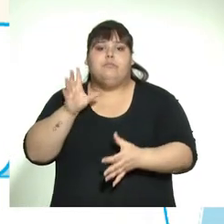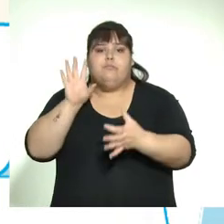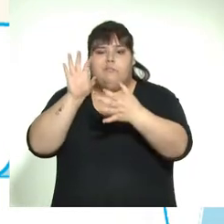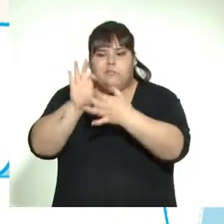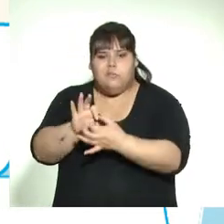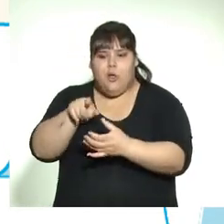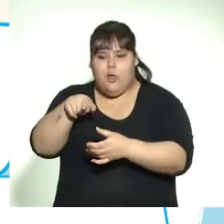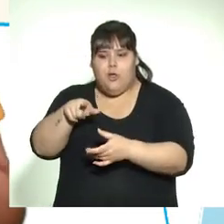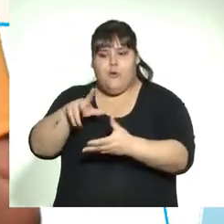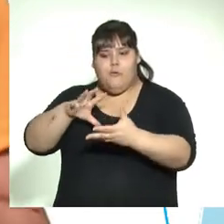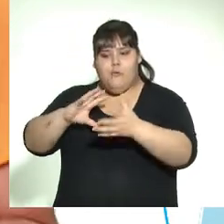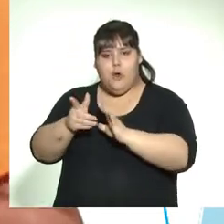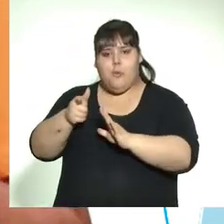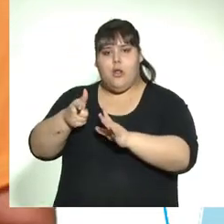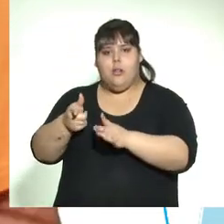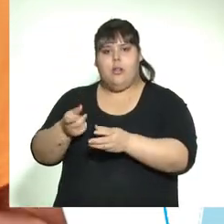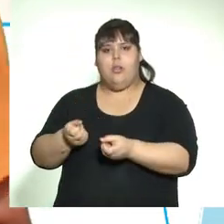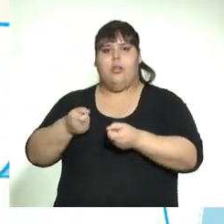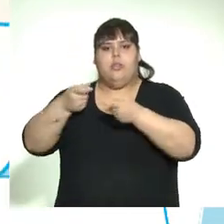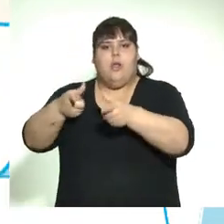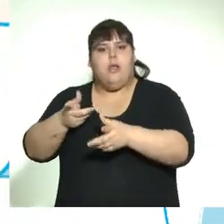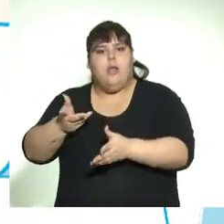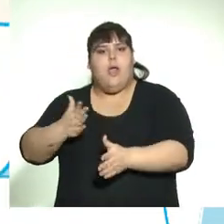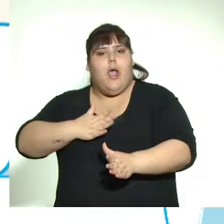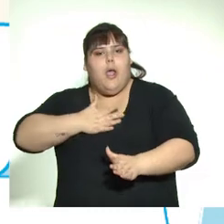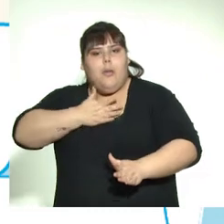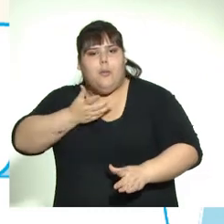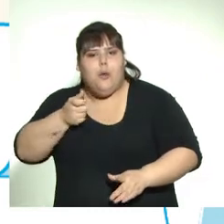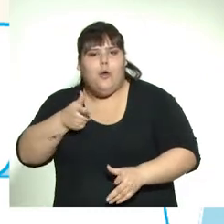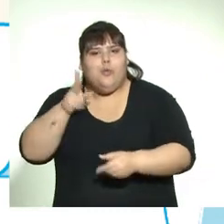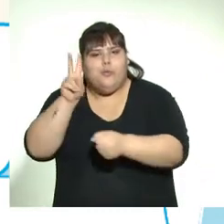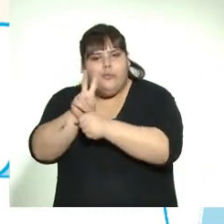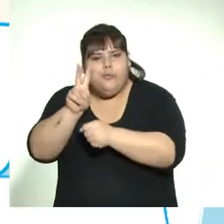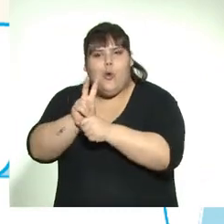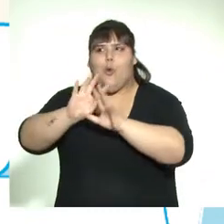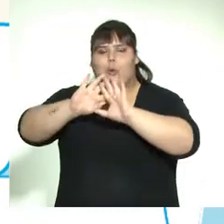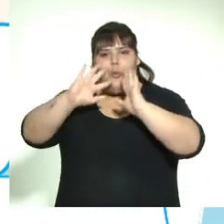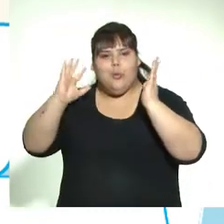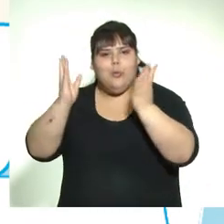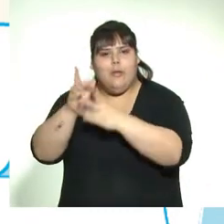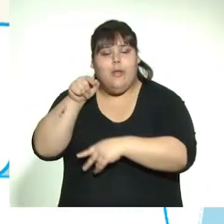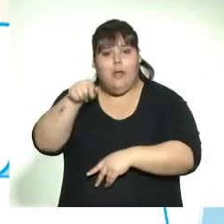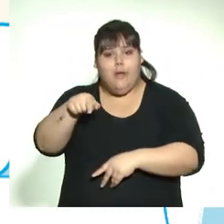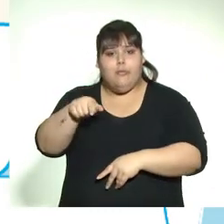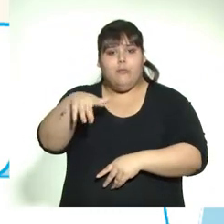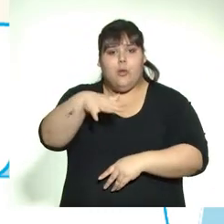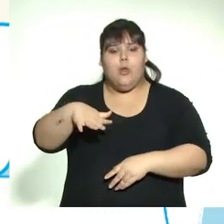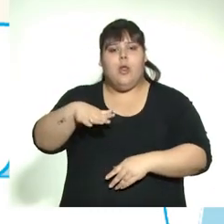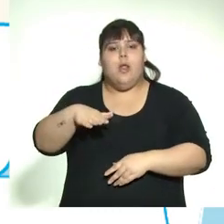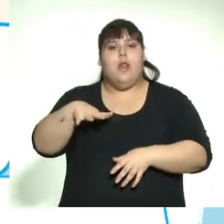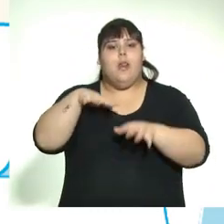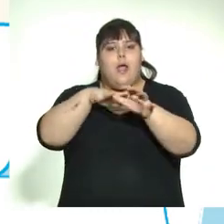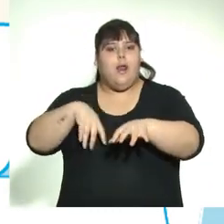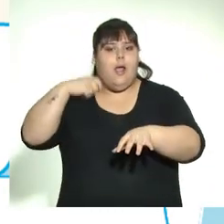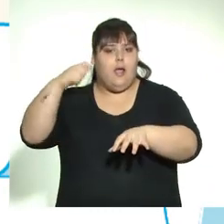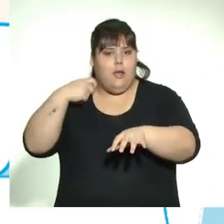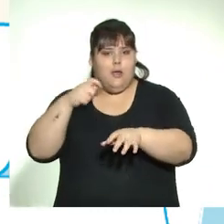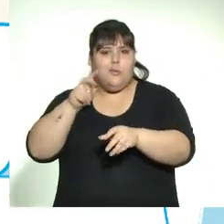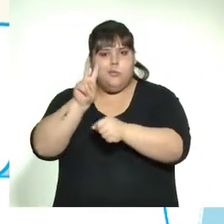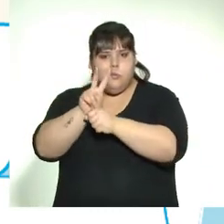es justamente la forma que encuentran de transmitir ese amor y el cuidado de la tierra en la